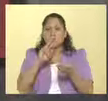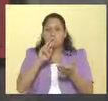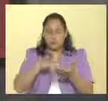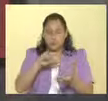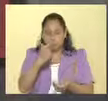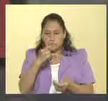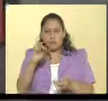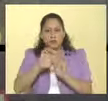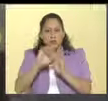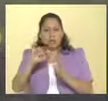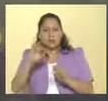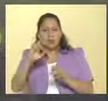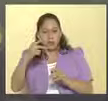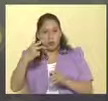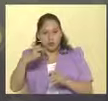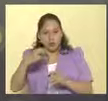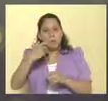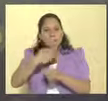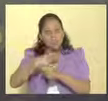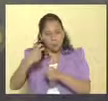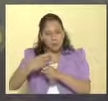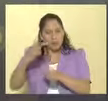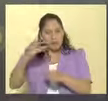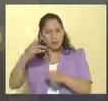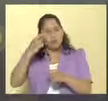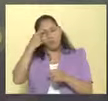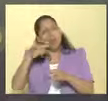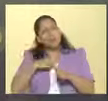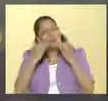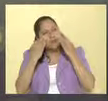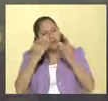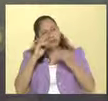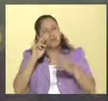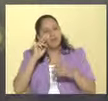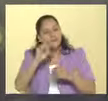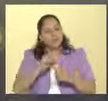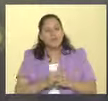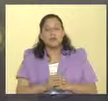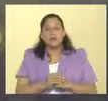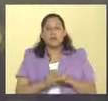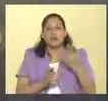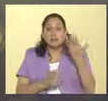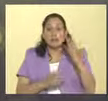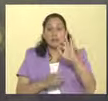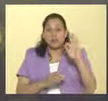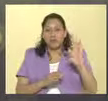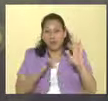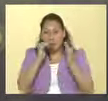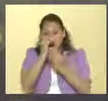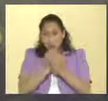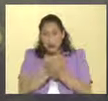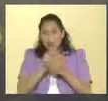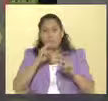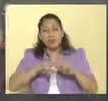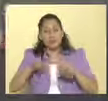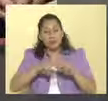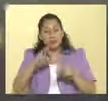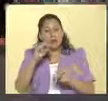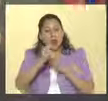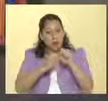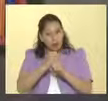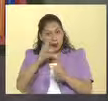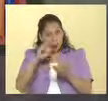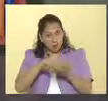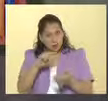porque Jorge Sánchez me invitó a presentarlo, por eso lo tengo presente. Menos del 5% de la taquilla del año